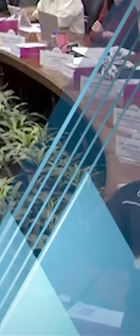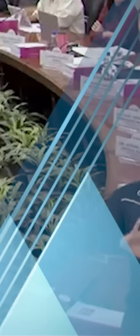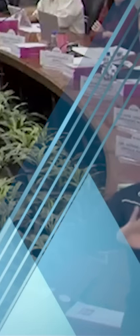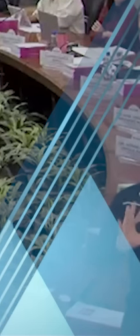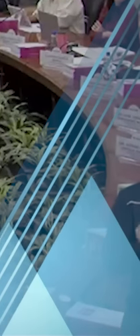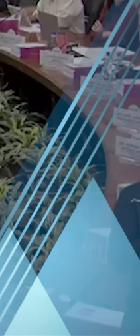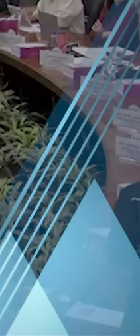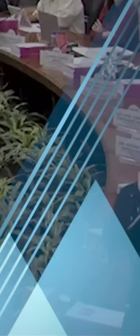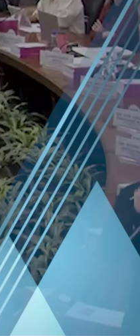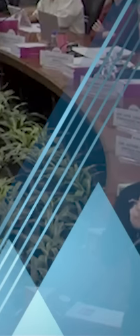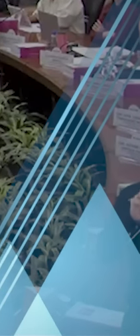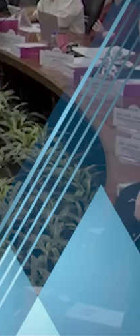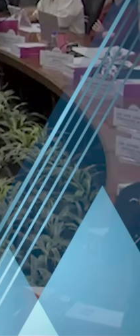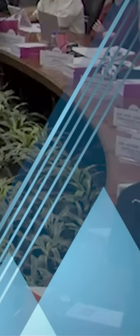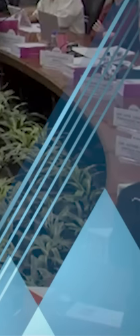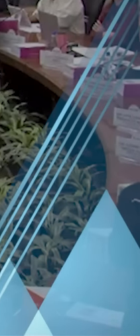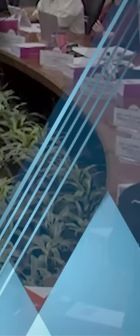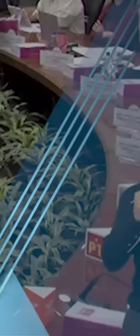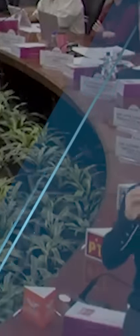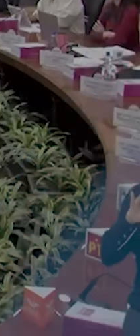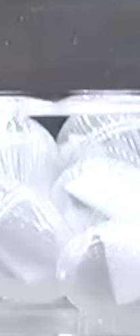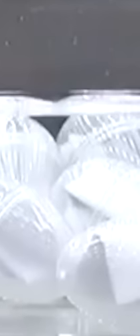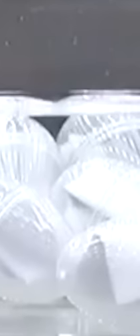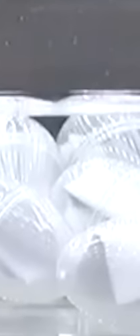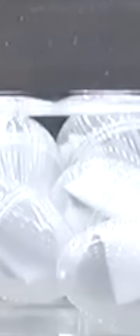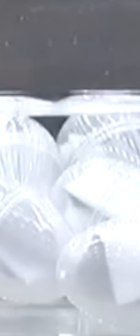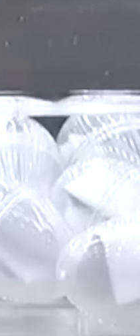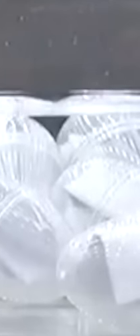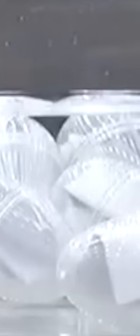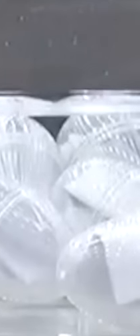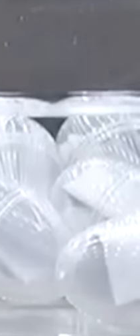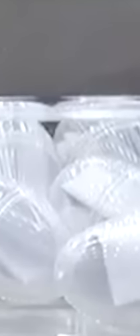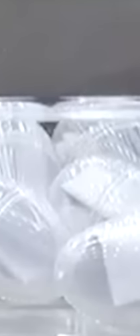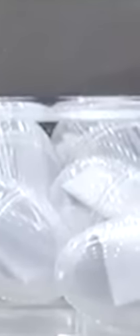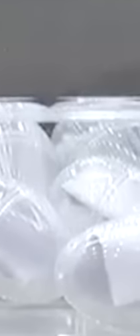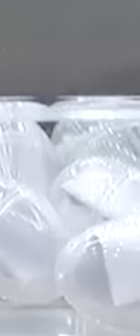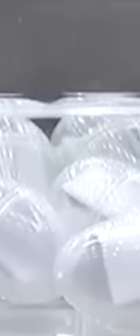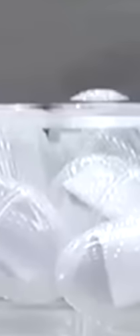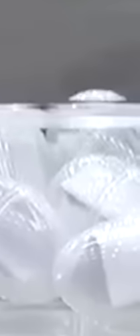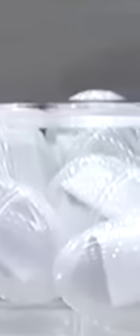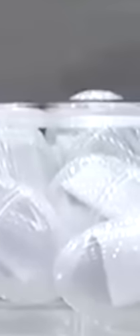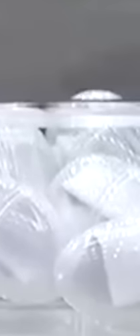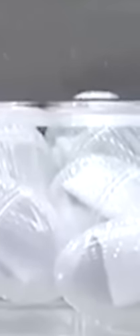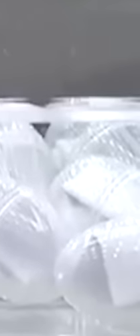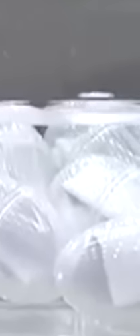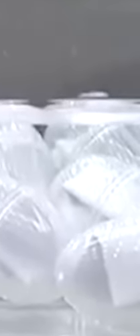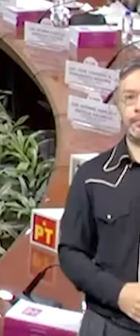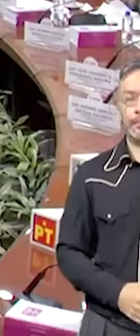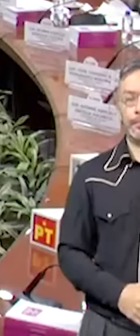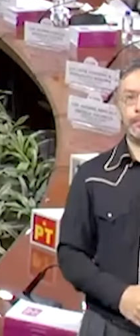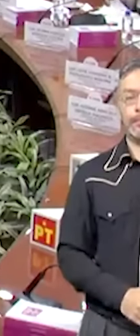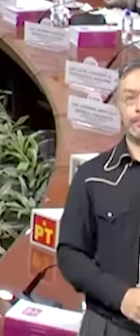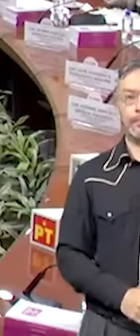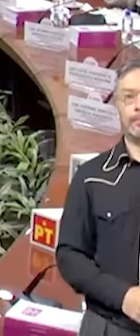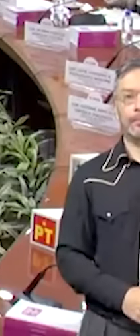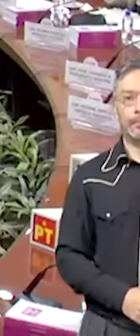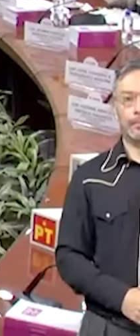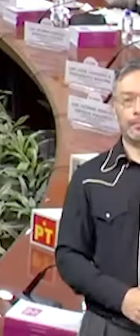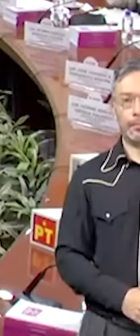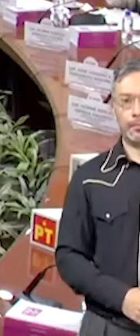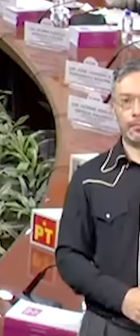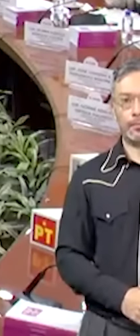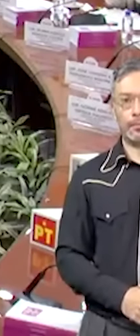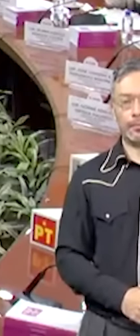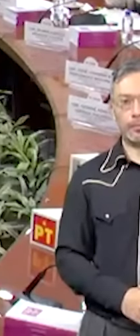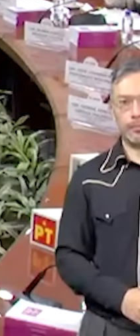Tu apellido empieza con A y naciste entre marzo y abril. ¿Qué crees? Saliste sorteado para ser funcionario de casilla el próximo 2 de junio. Mediante sorteo, el